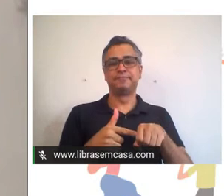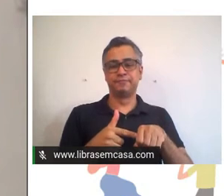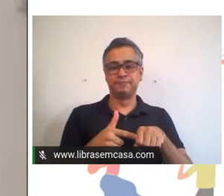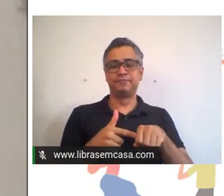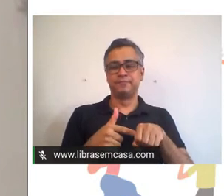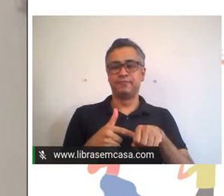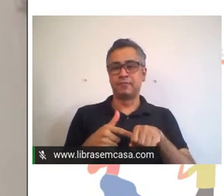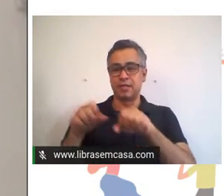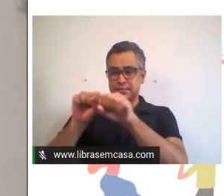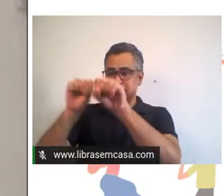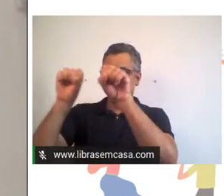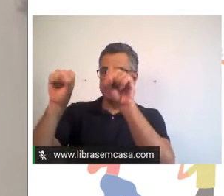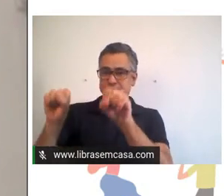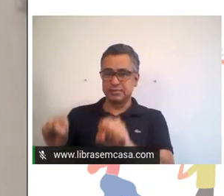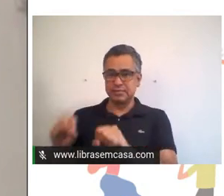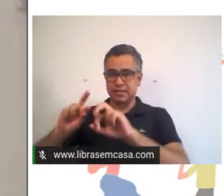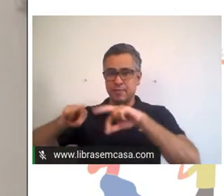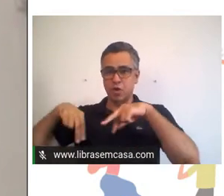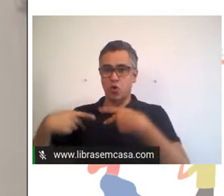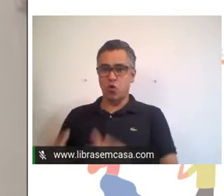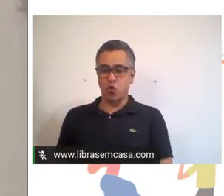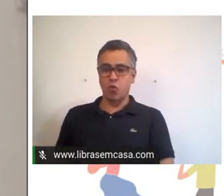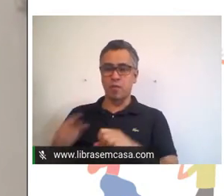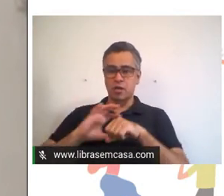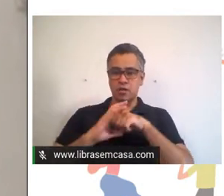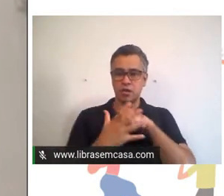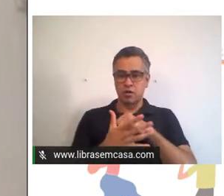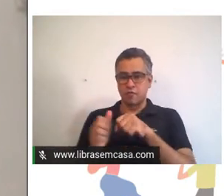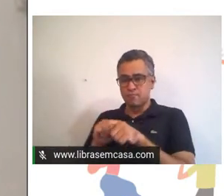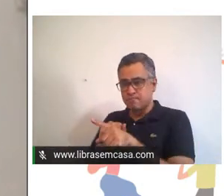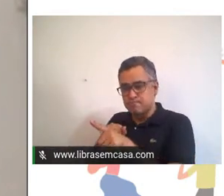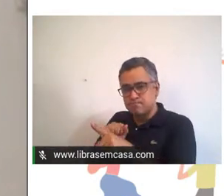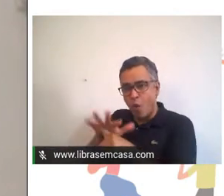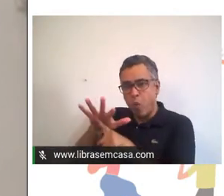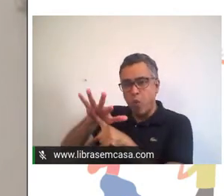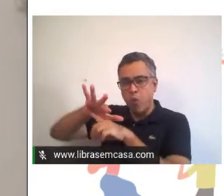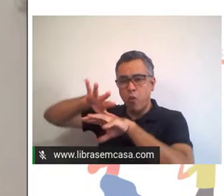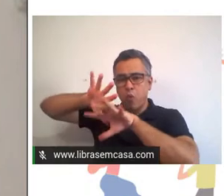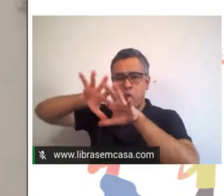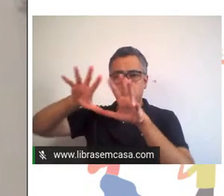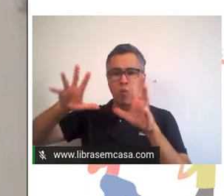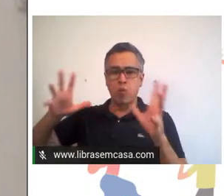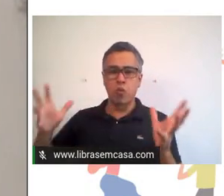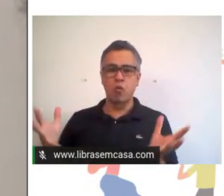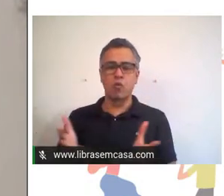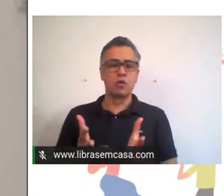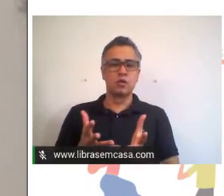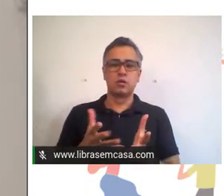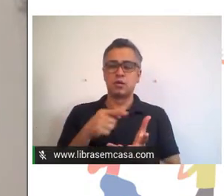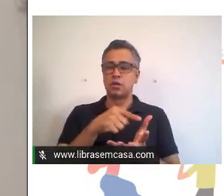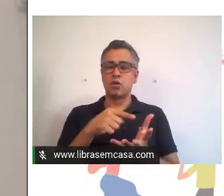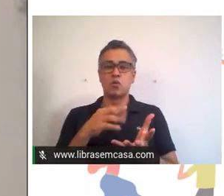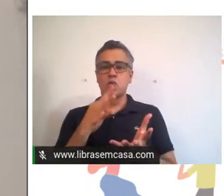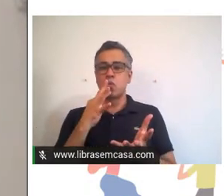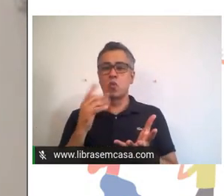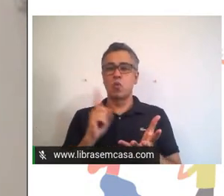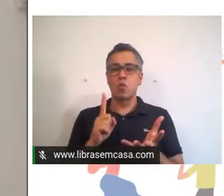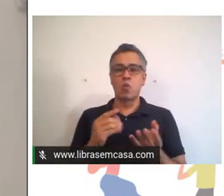Este virus ingresa a nuestro sistema por, todavía no, si bien todavía no se sabe bien el